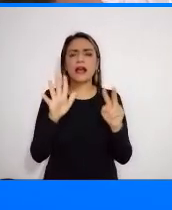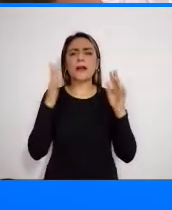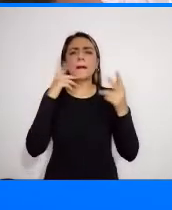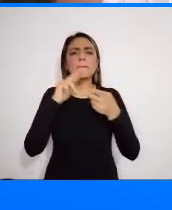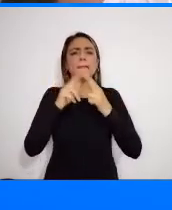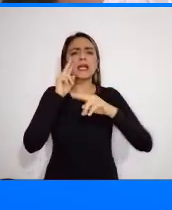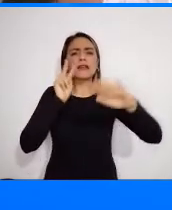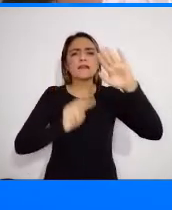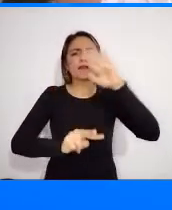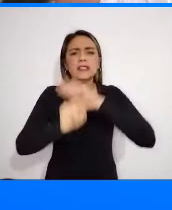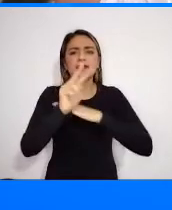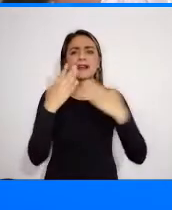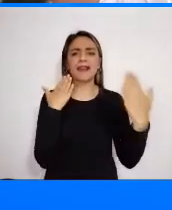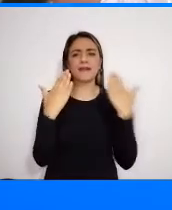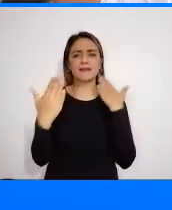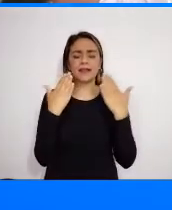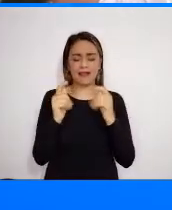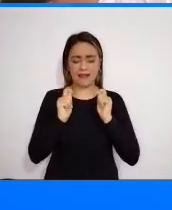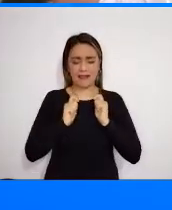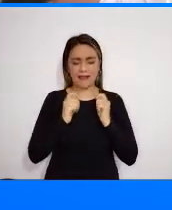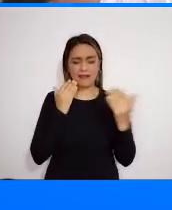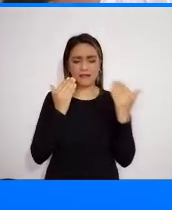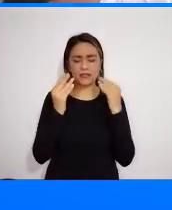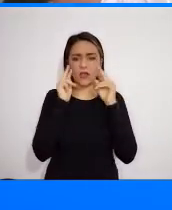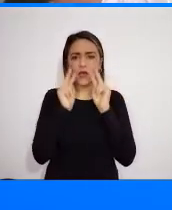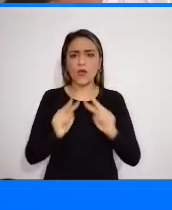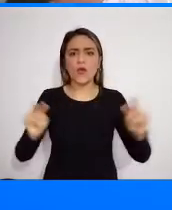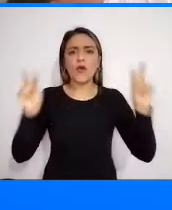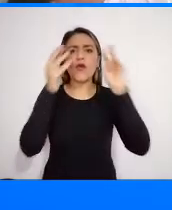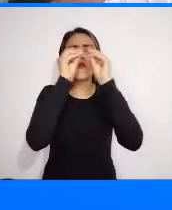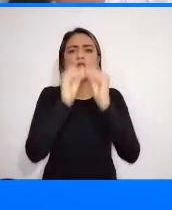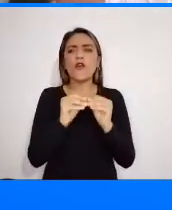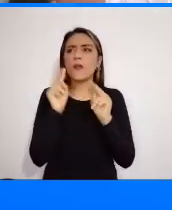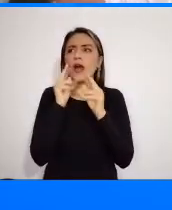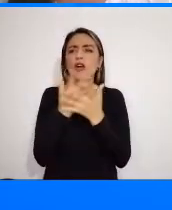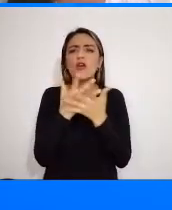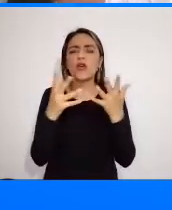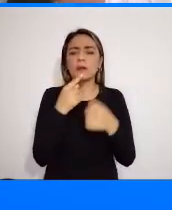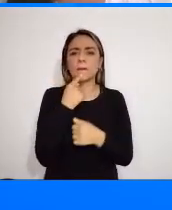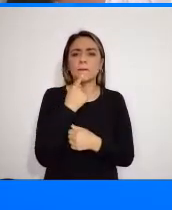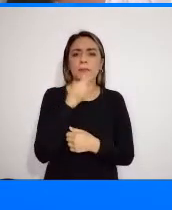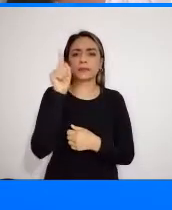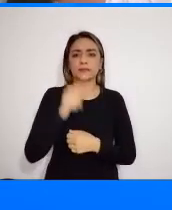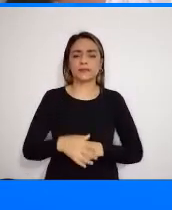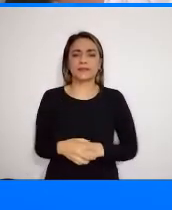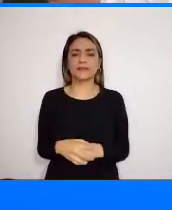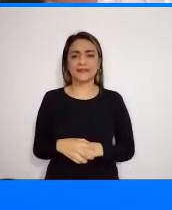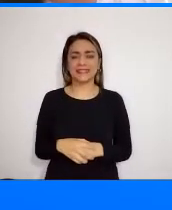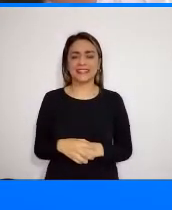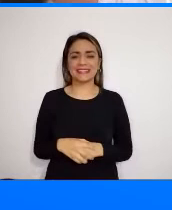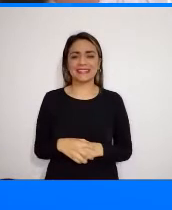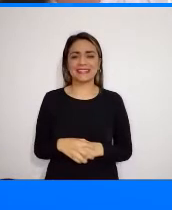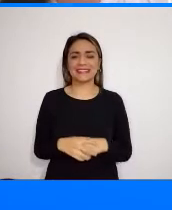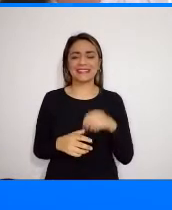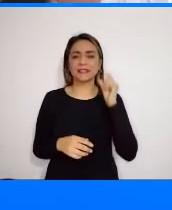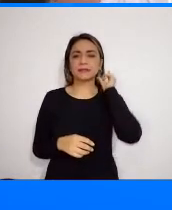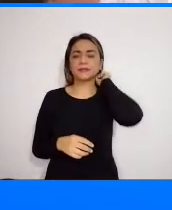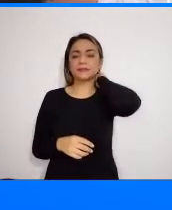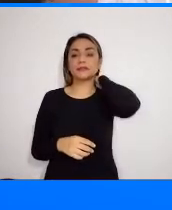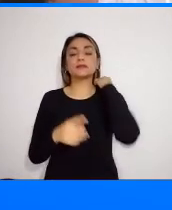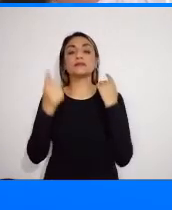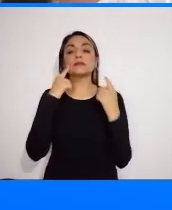visión campesina pues tiene una forma de ver las cosas distintas. Entonces,